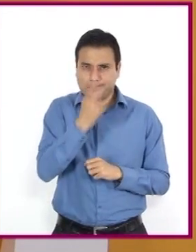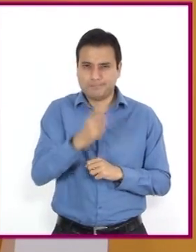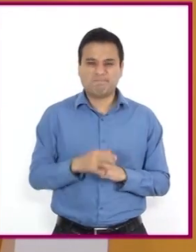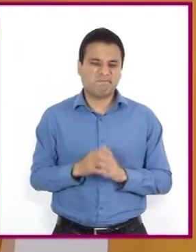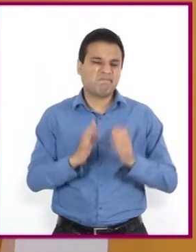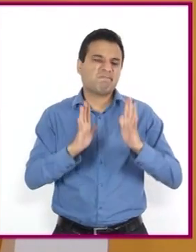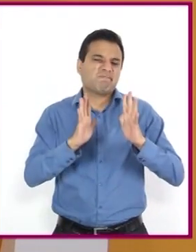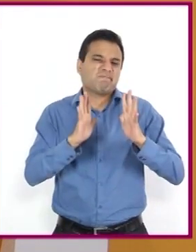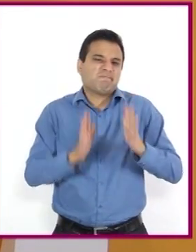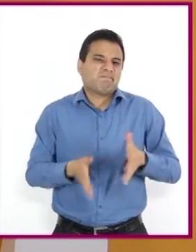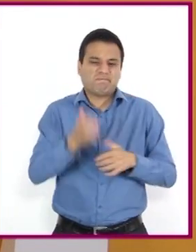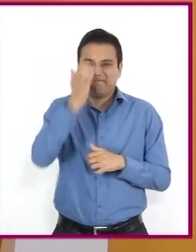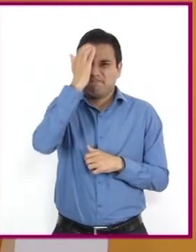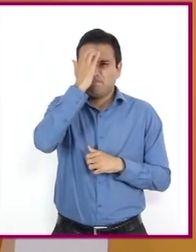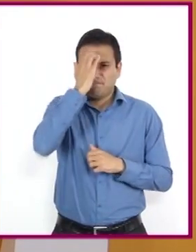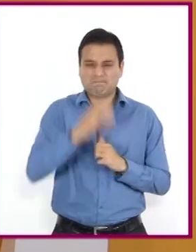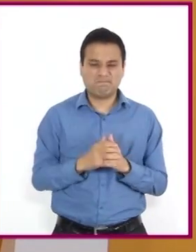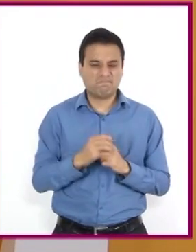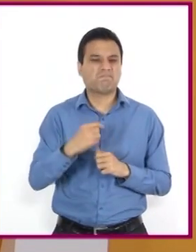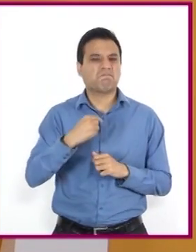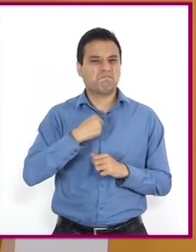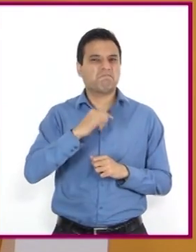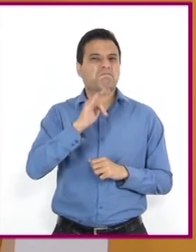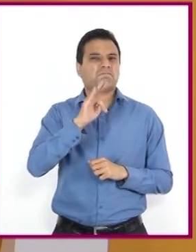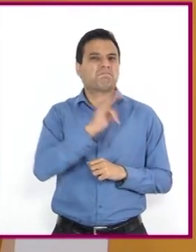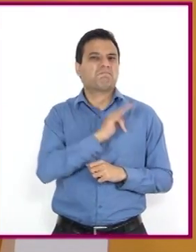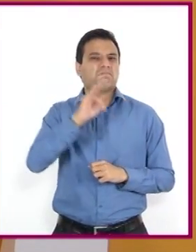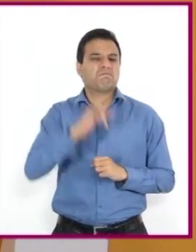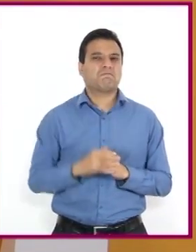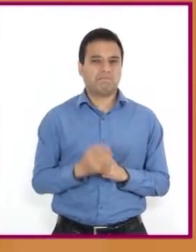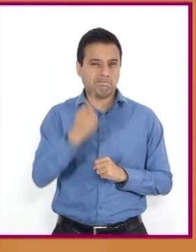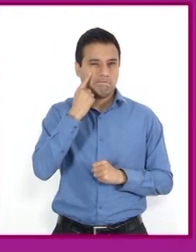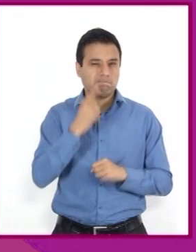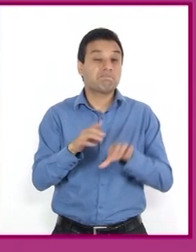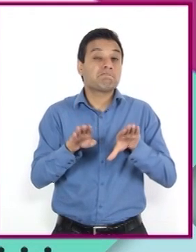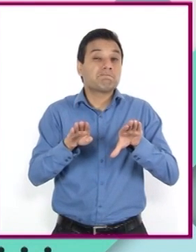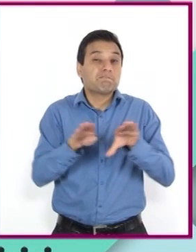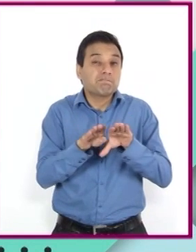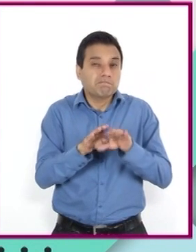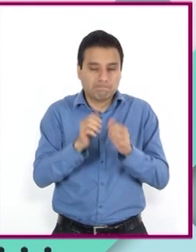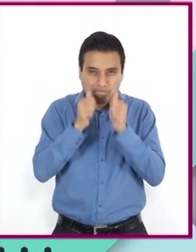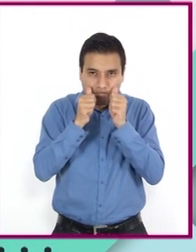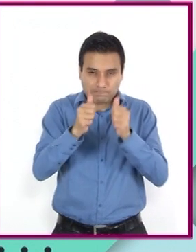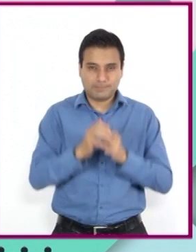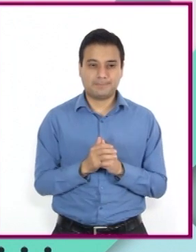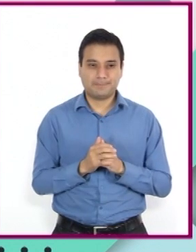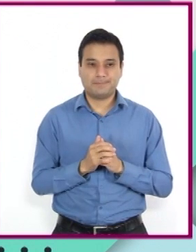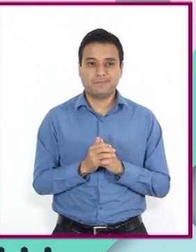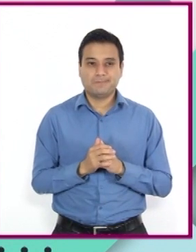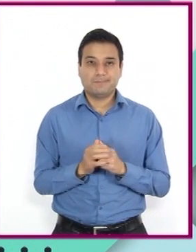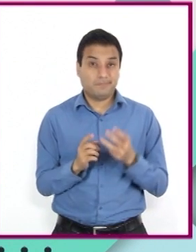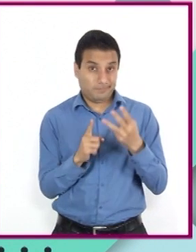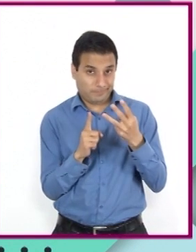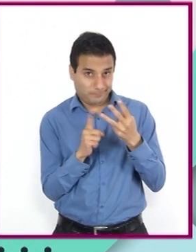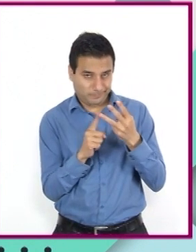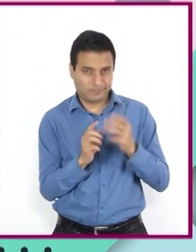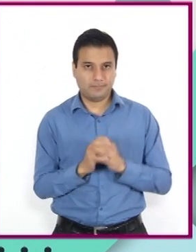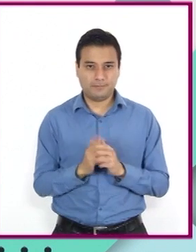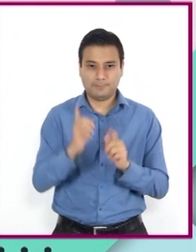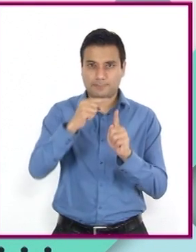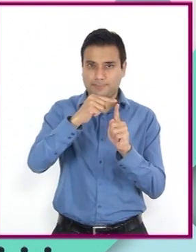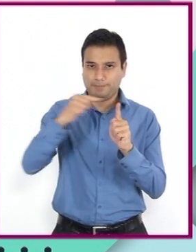Ya sé, claro que puedo. Observa cómo lo hago. En el tercer renglón tenemos la